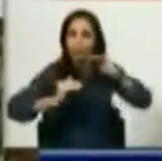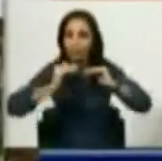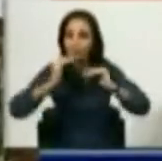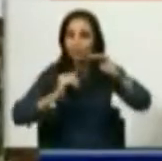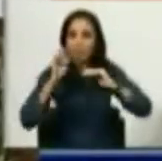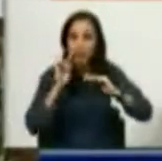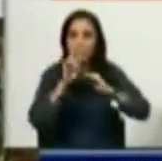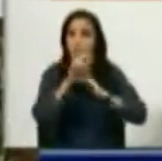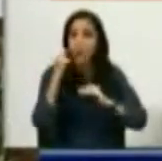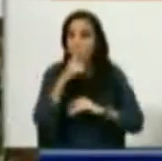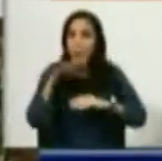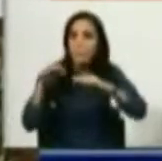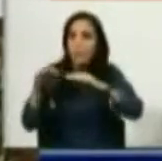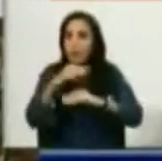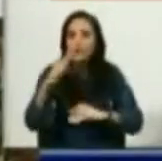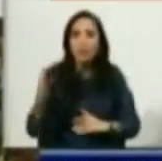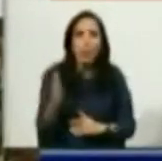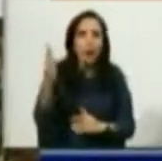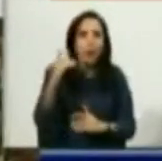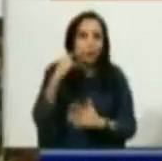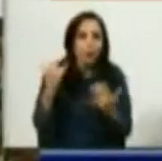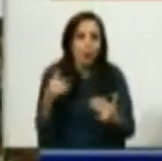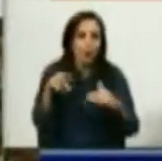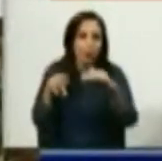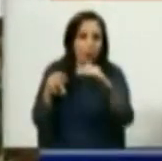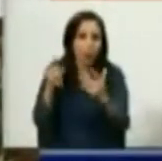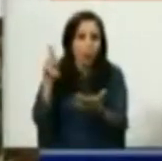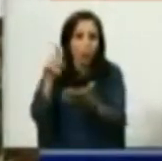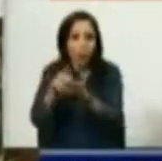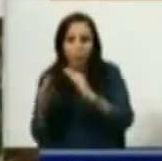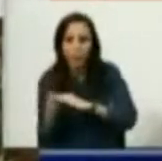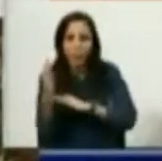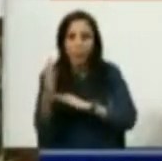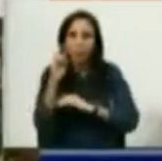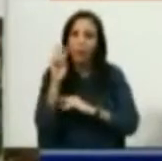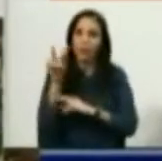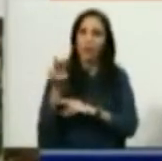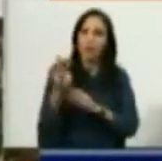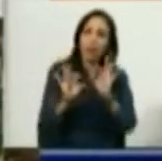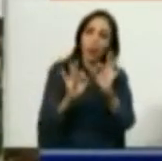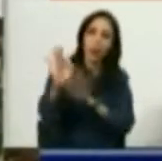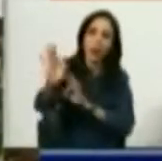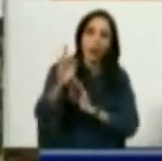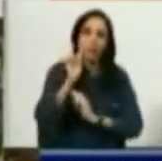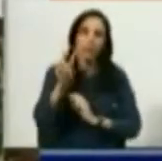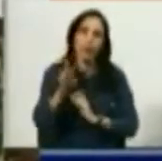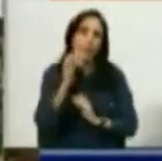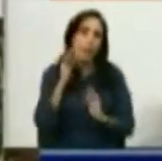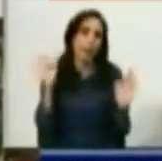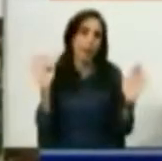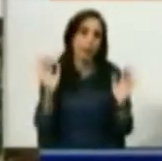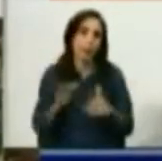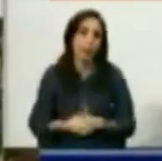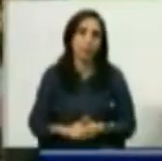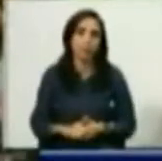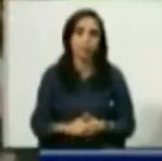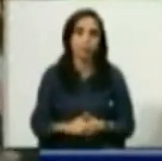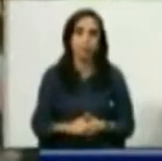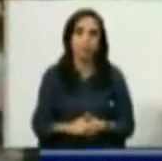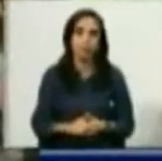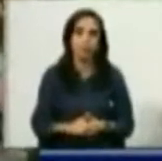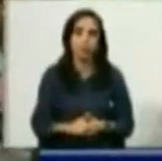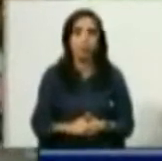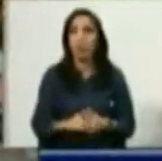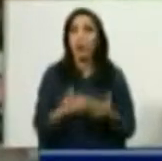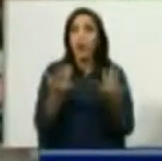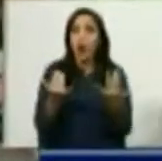usted va para el municipio baruta ahorita ahí están cómo se llaman de duelo no